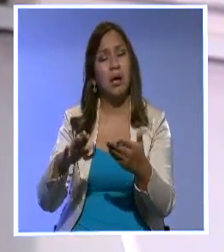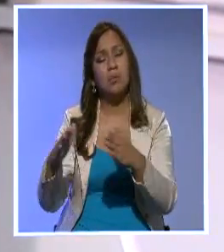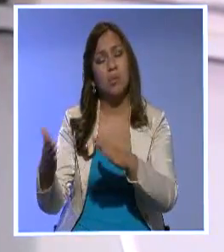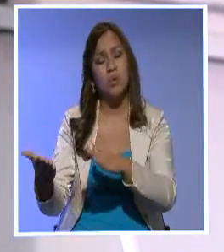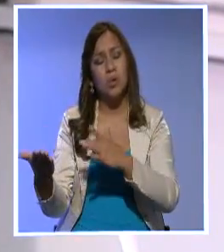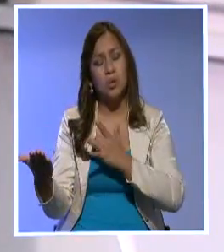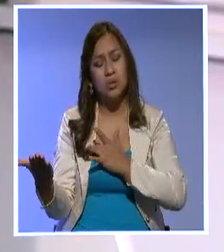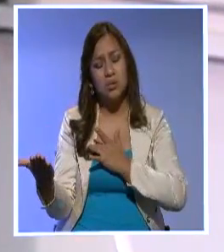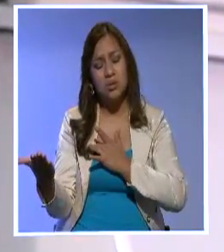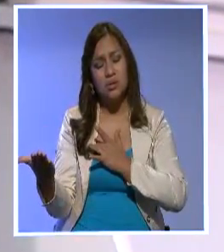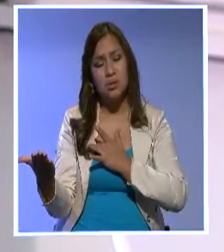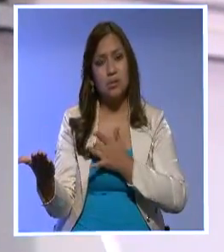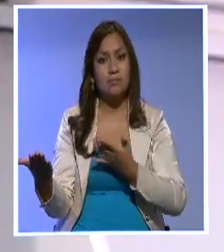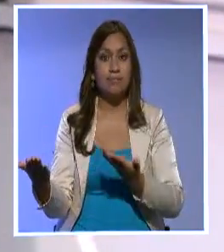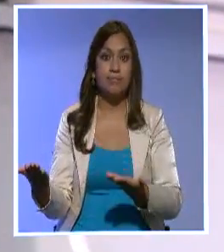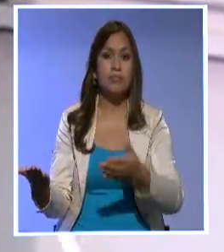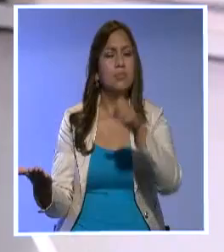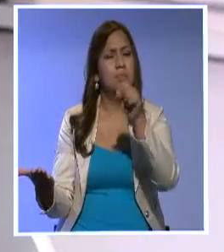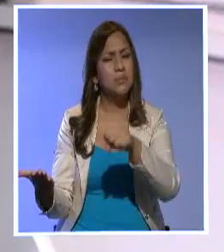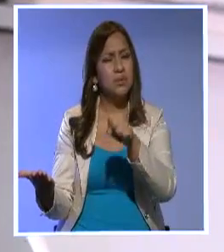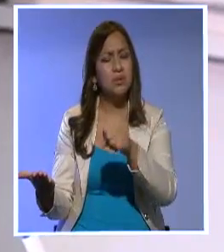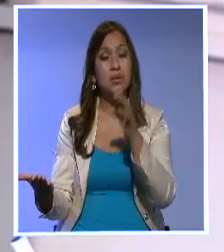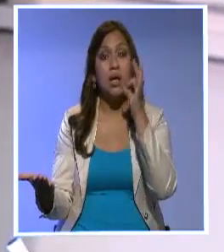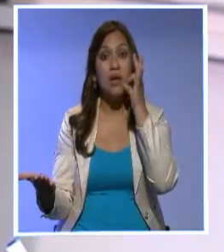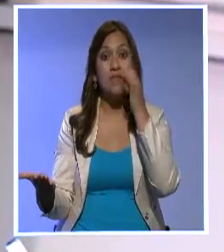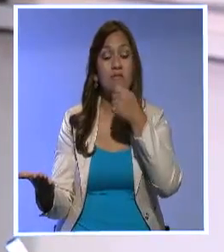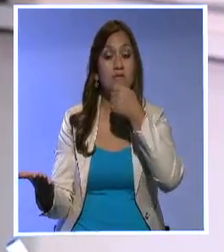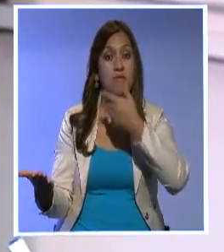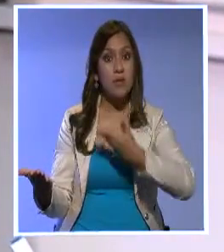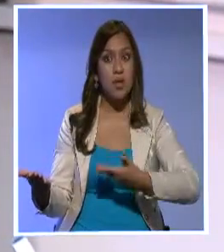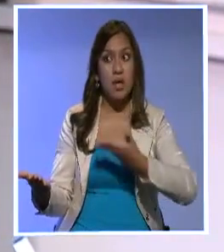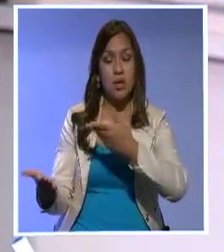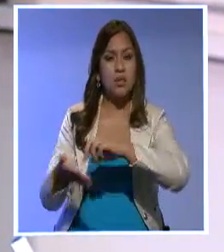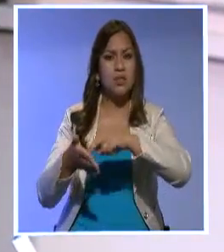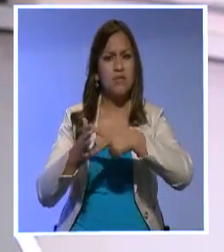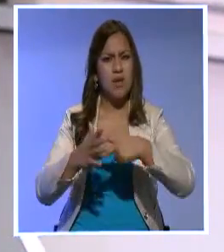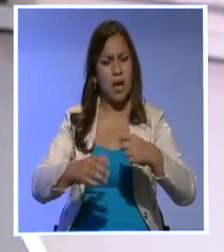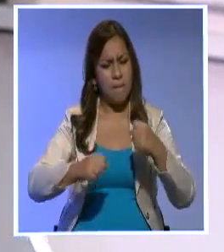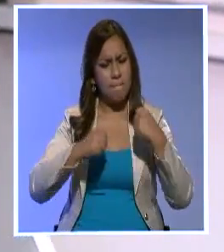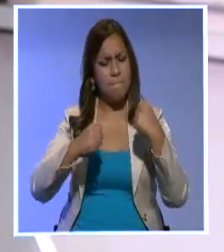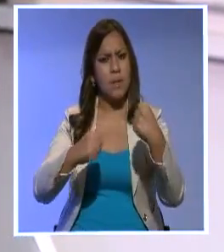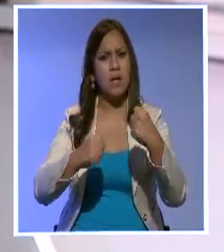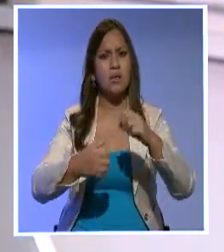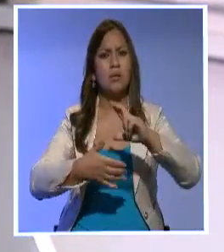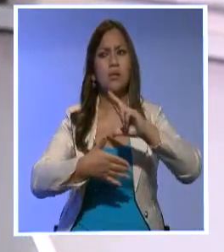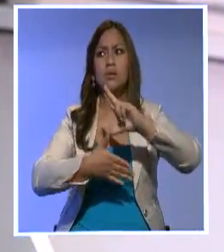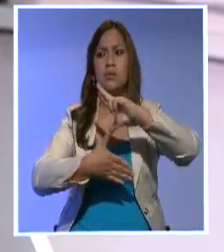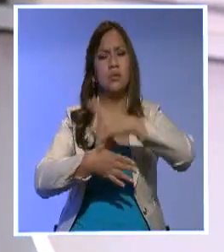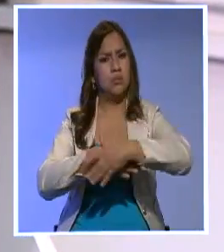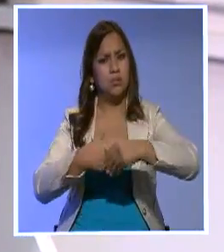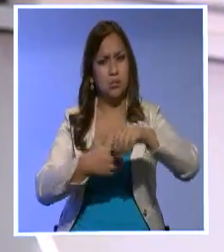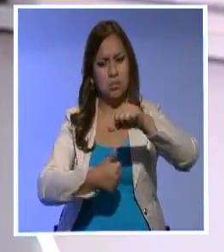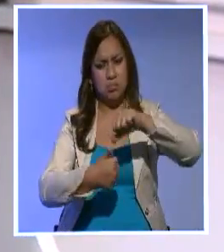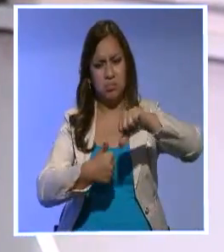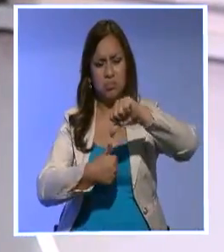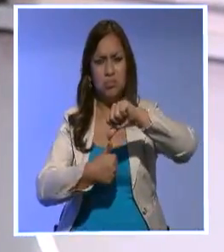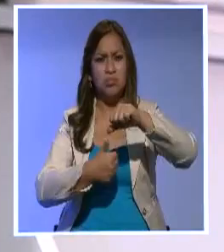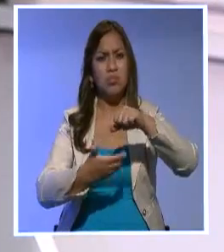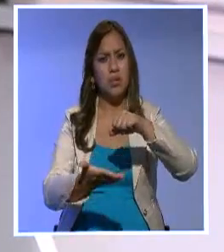de él significaba el sostenimiento de la dignidad y de la valentía de los pueblos de américa latina y el caribe contra régimen